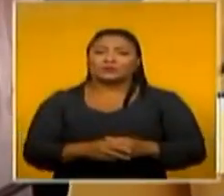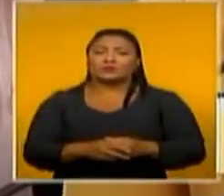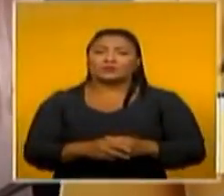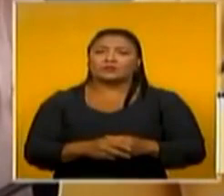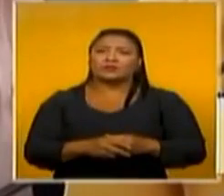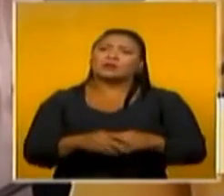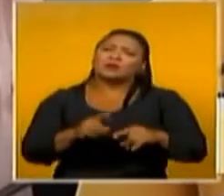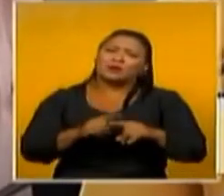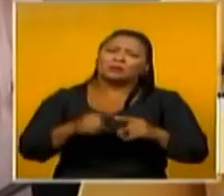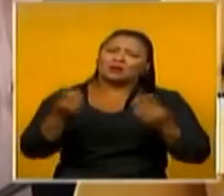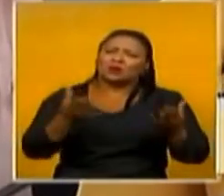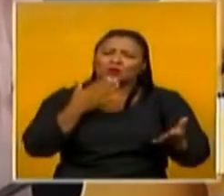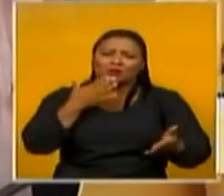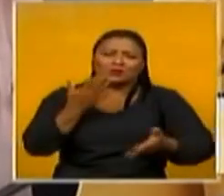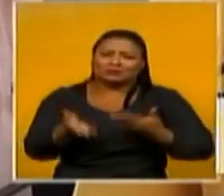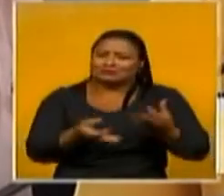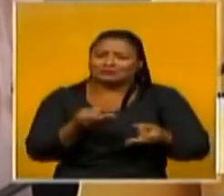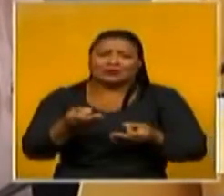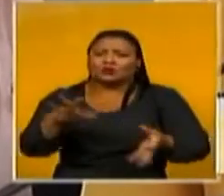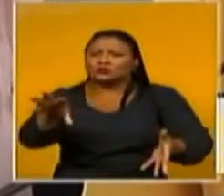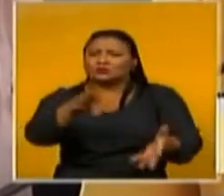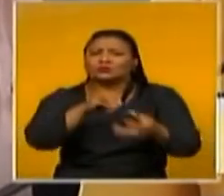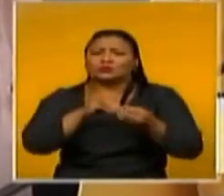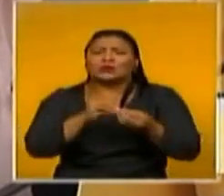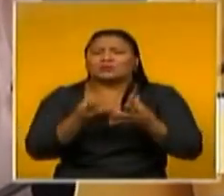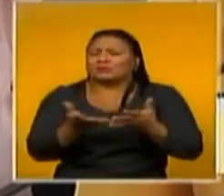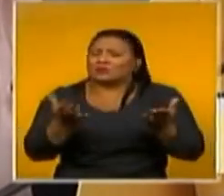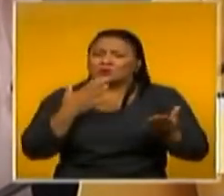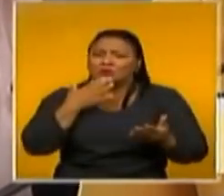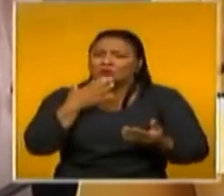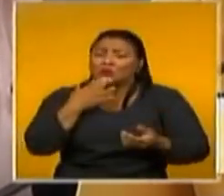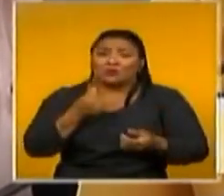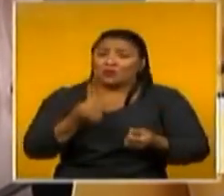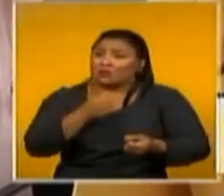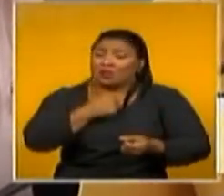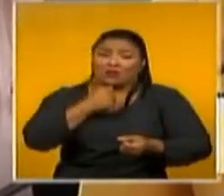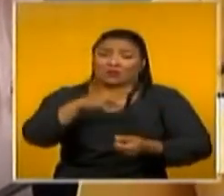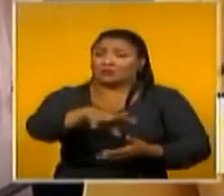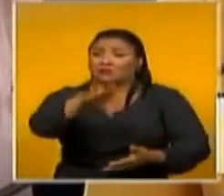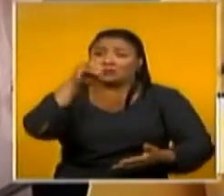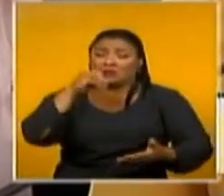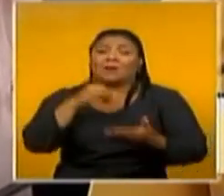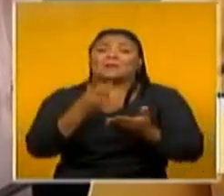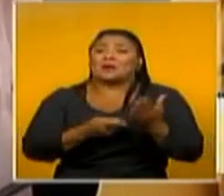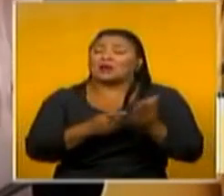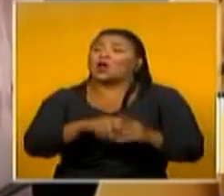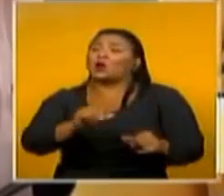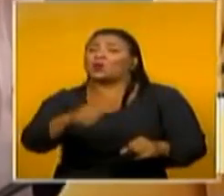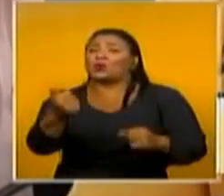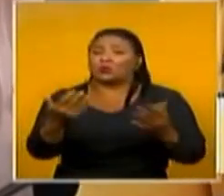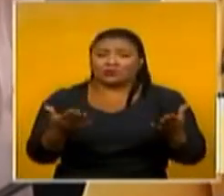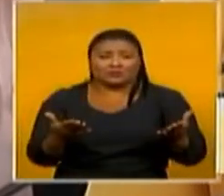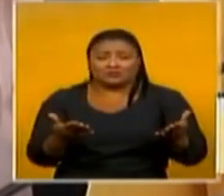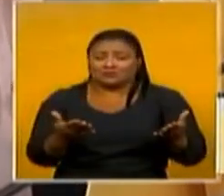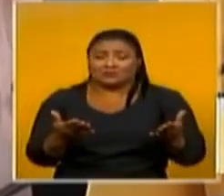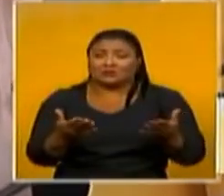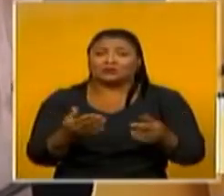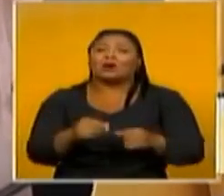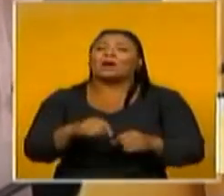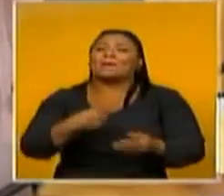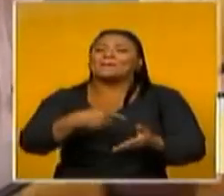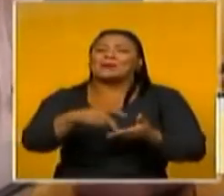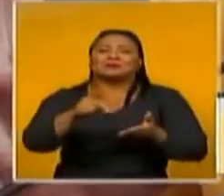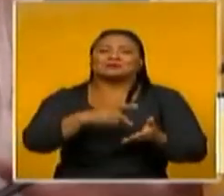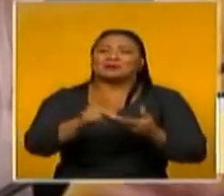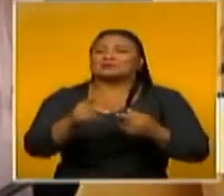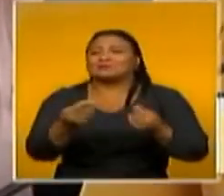tiene indicios de peculado lo que ha hecho, porque es abusar de unos recursos que no eran para eso, los destinó a pagos